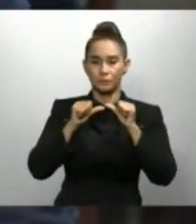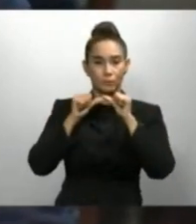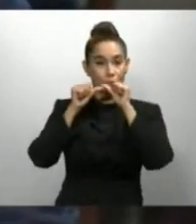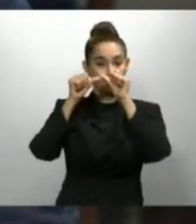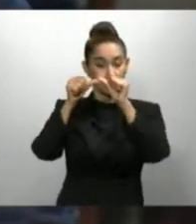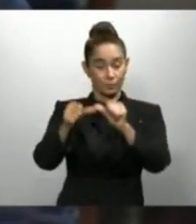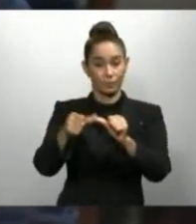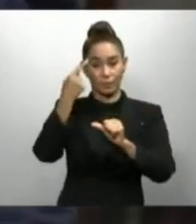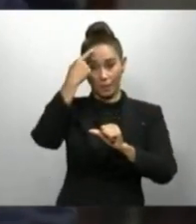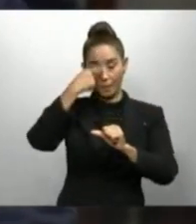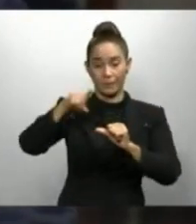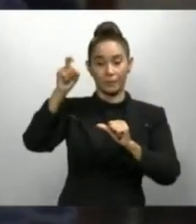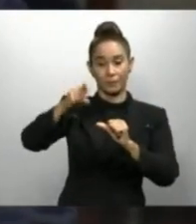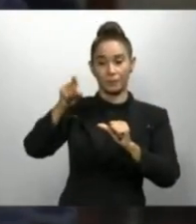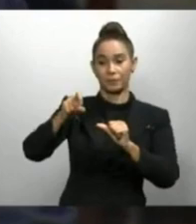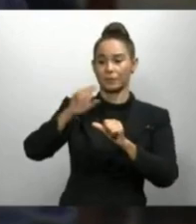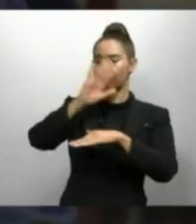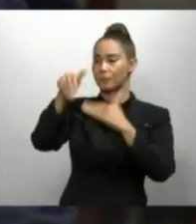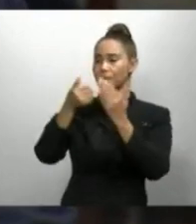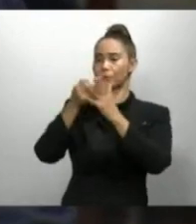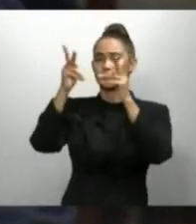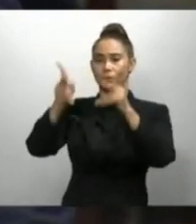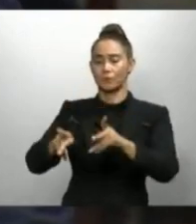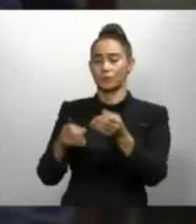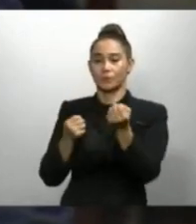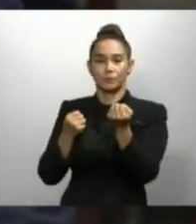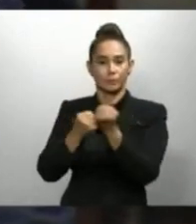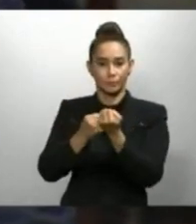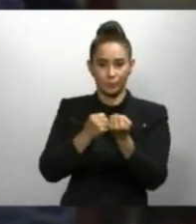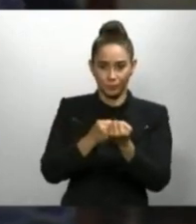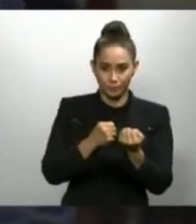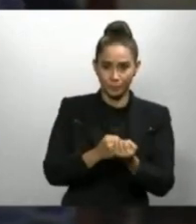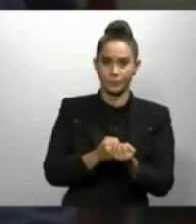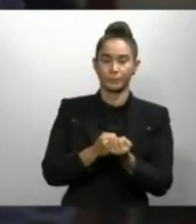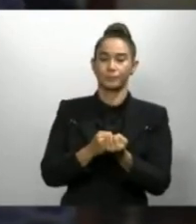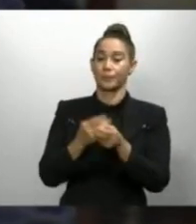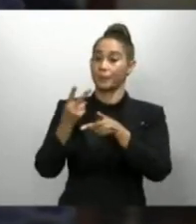no contamos con el apoyo de la población, de su prudencia